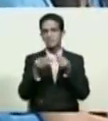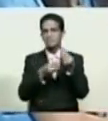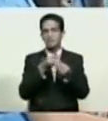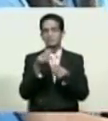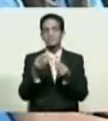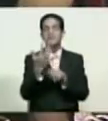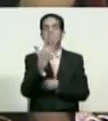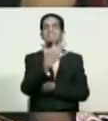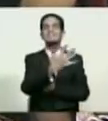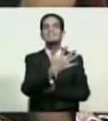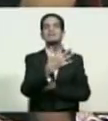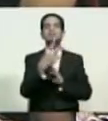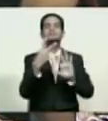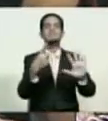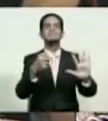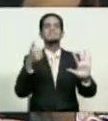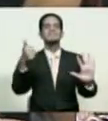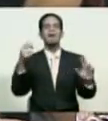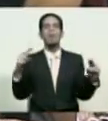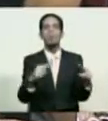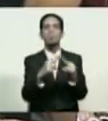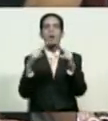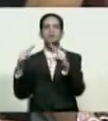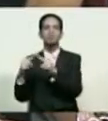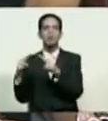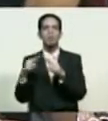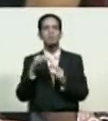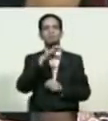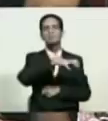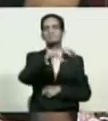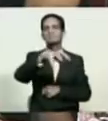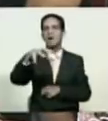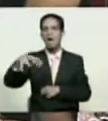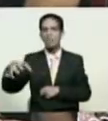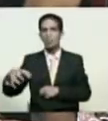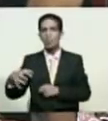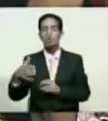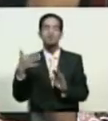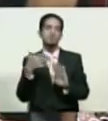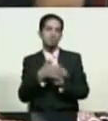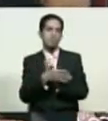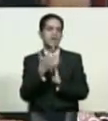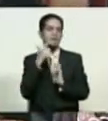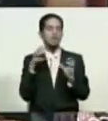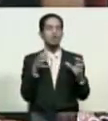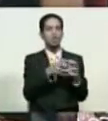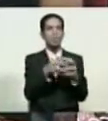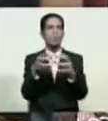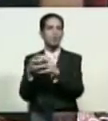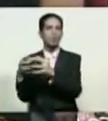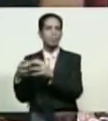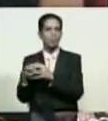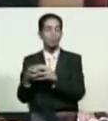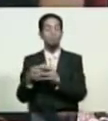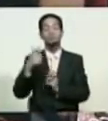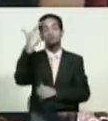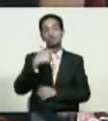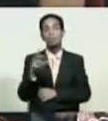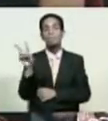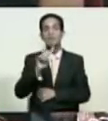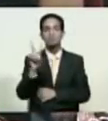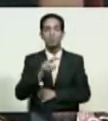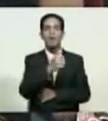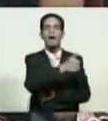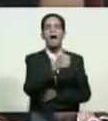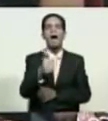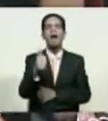576 encuentros estadales de todas las redes sectoriales del movimiento Somos Venezuela en cada estado.